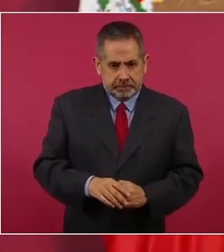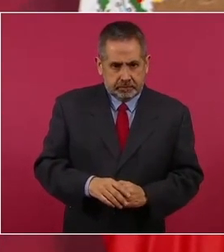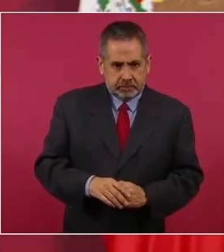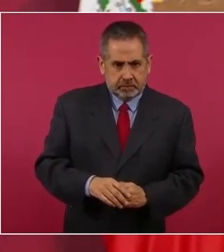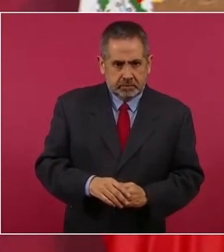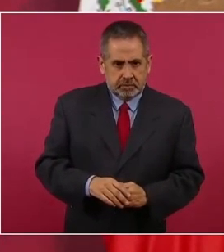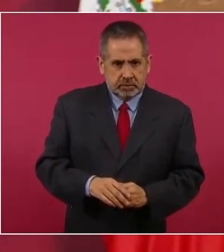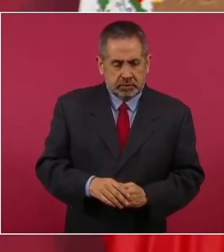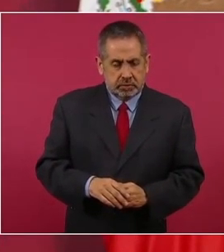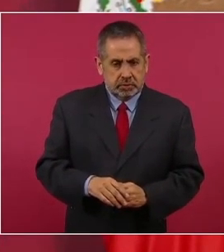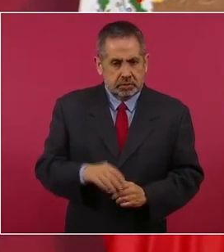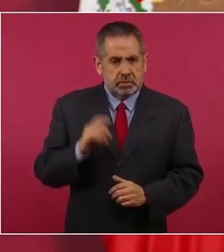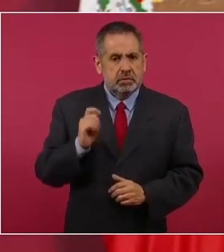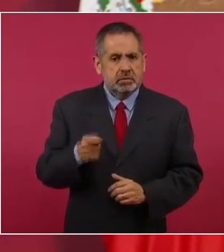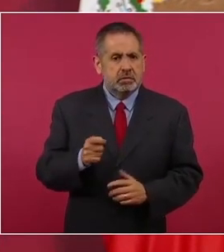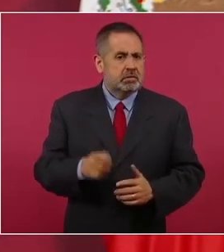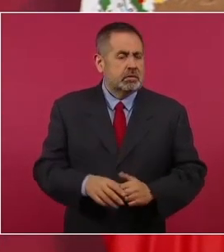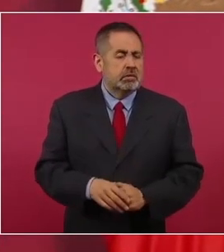que